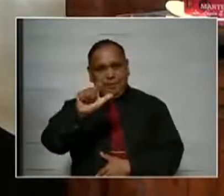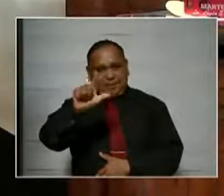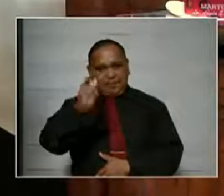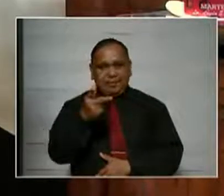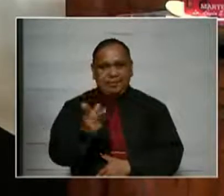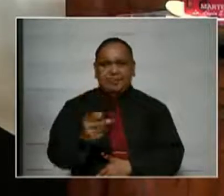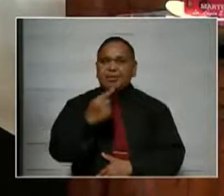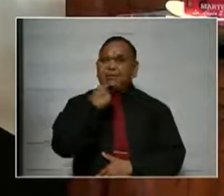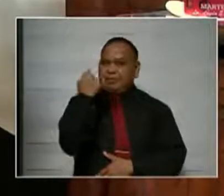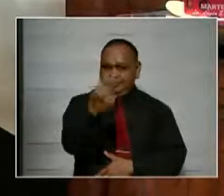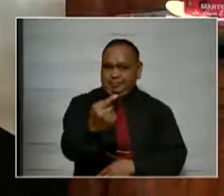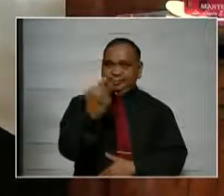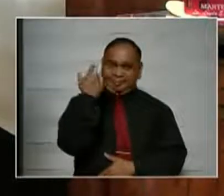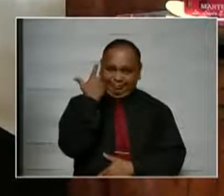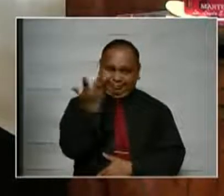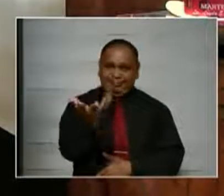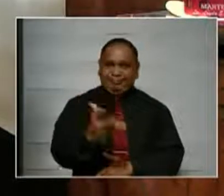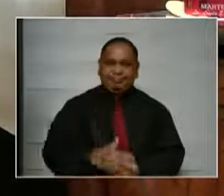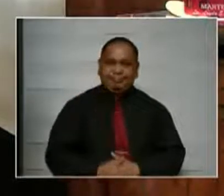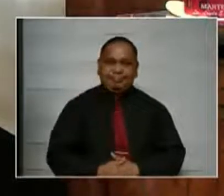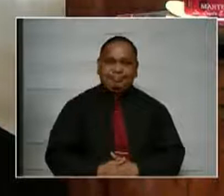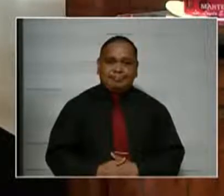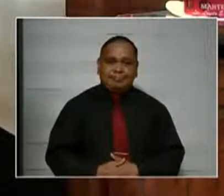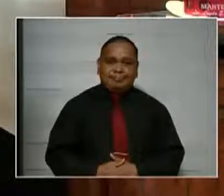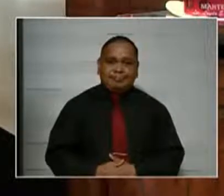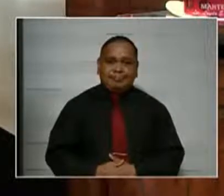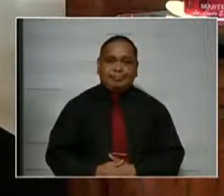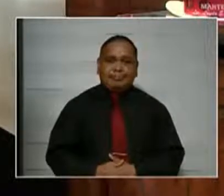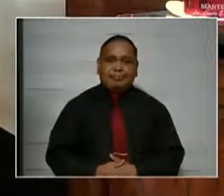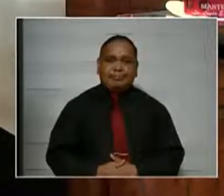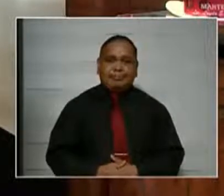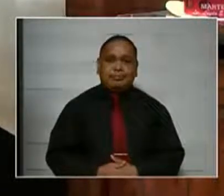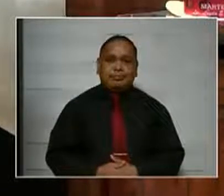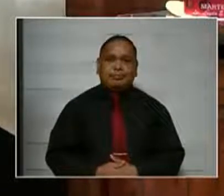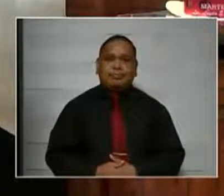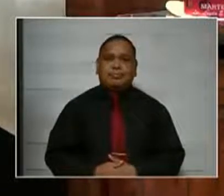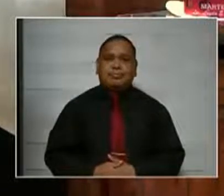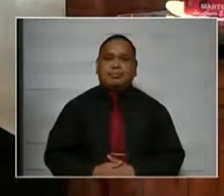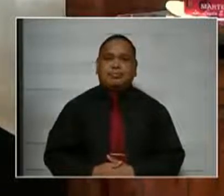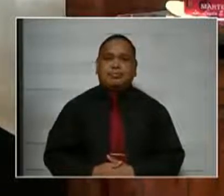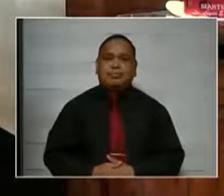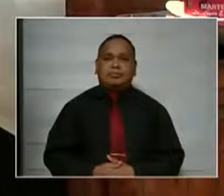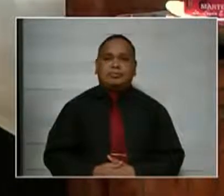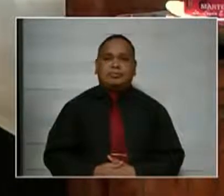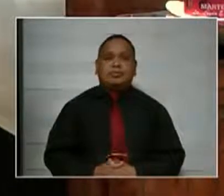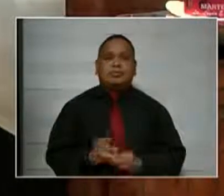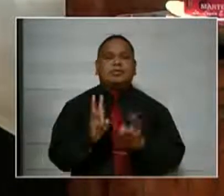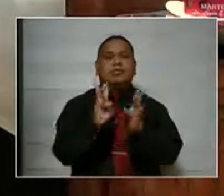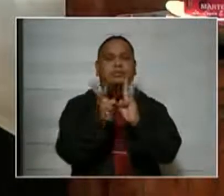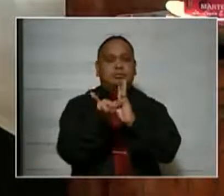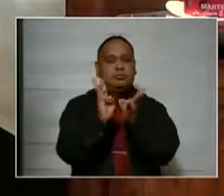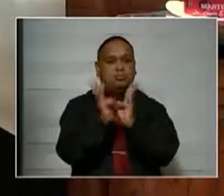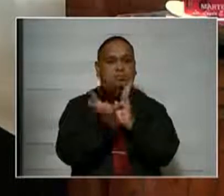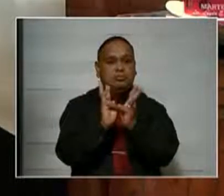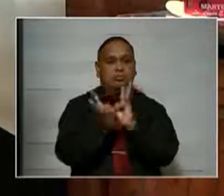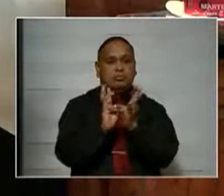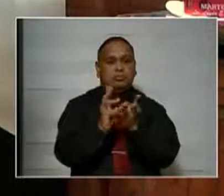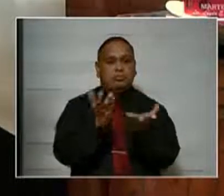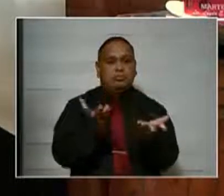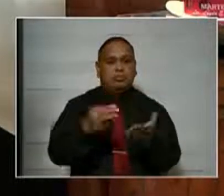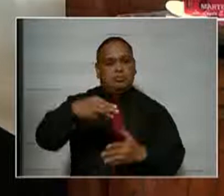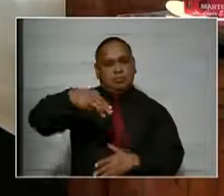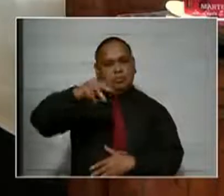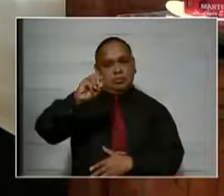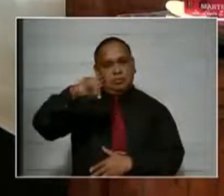hay eh eh este este este son WhatsApp viene de